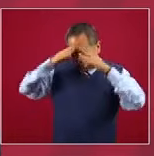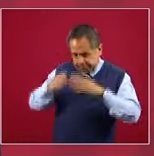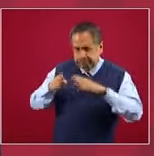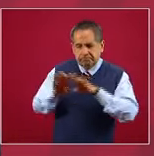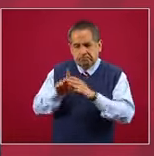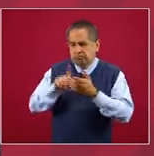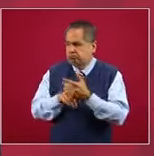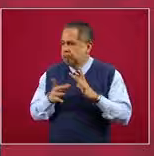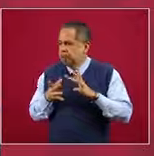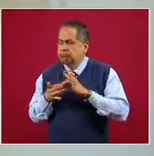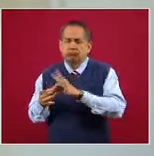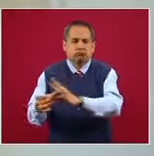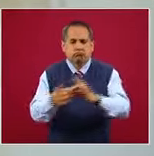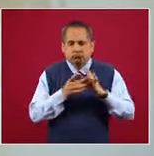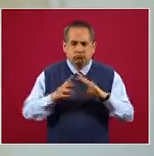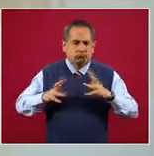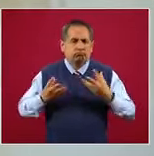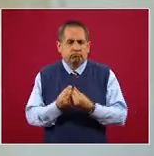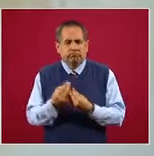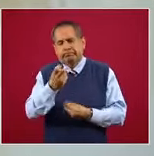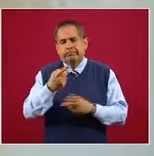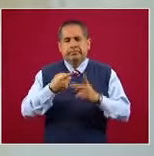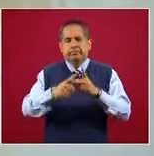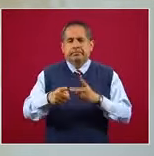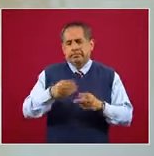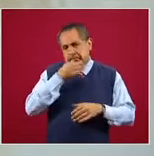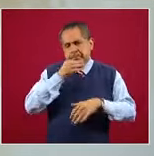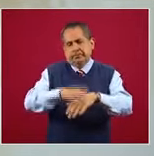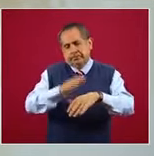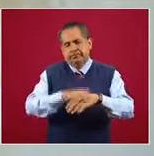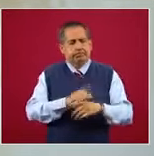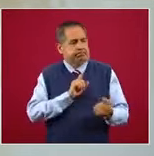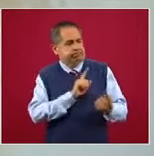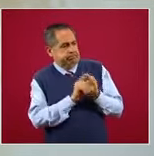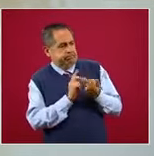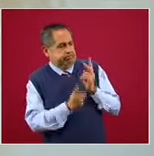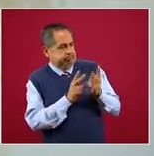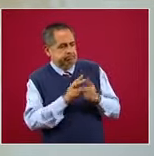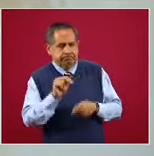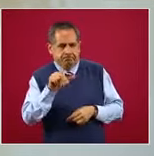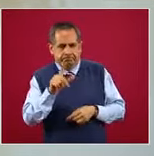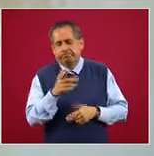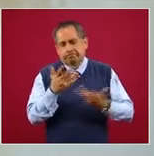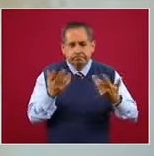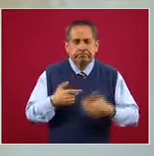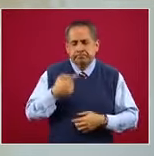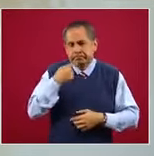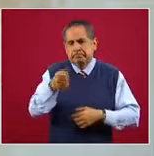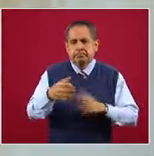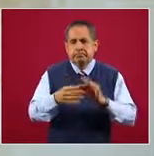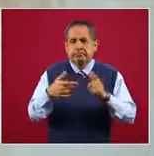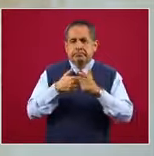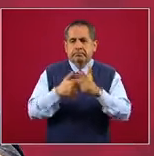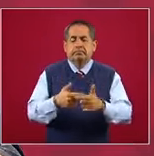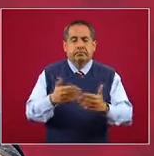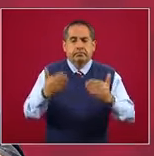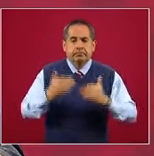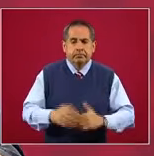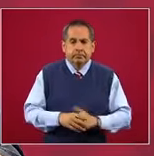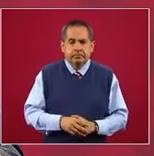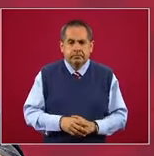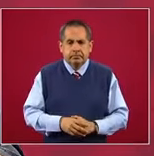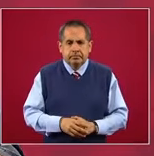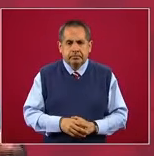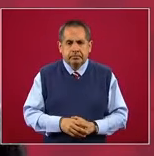manera conjunta. Entonces, con eso quise abrir con esta experiencia y vamos a ir